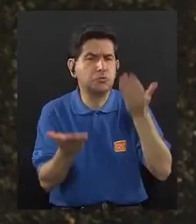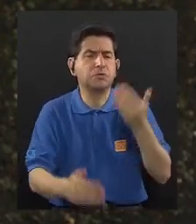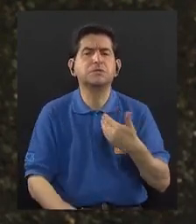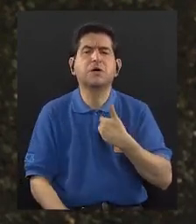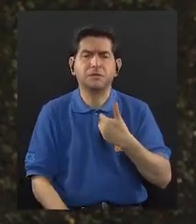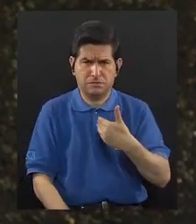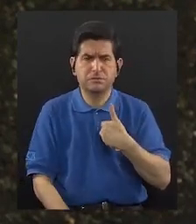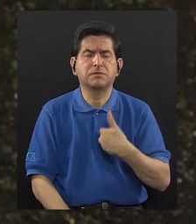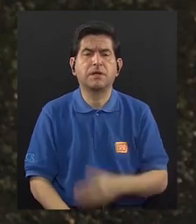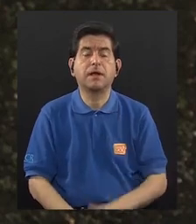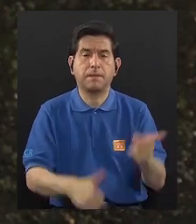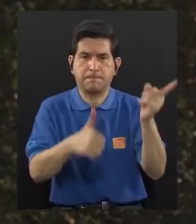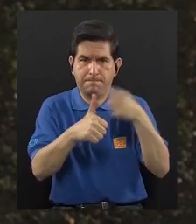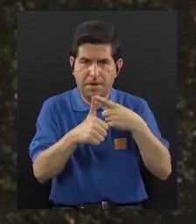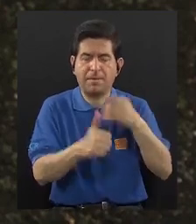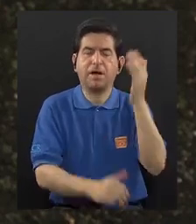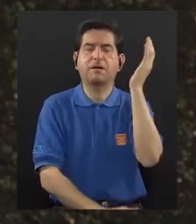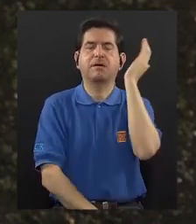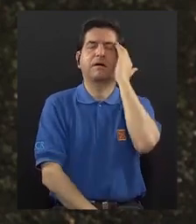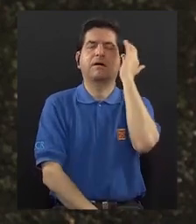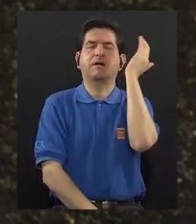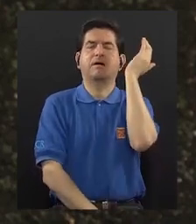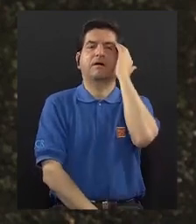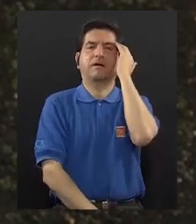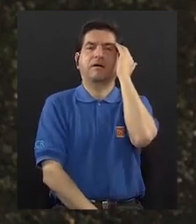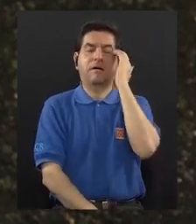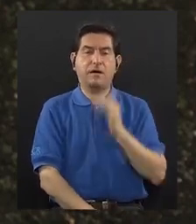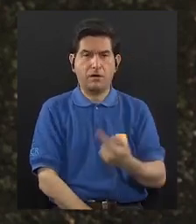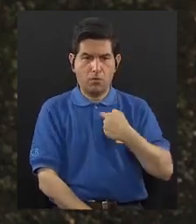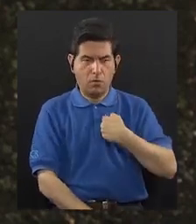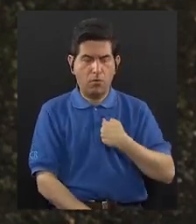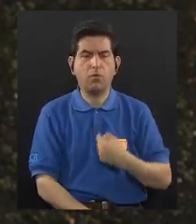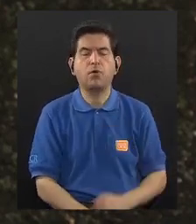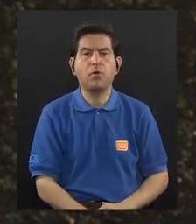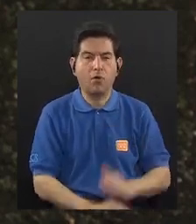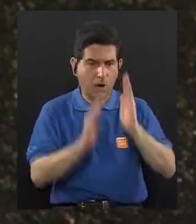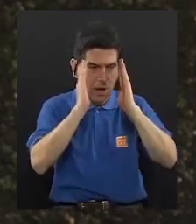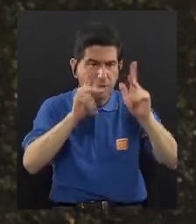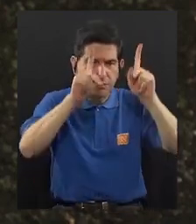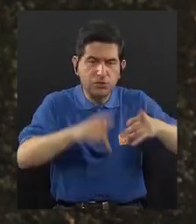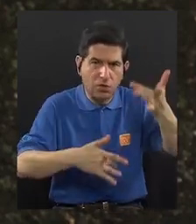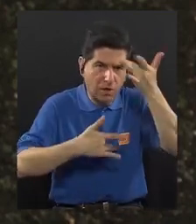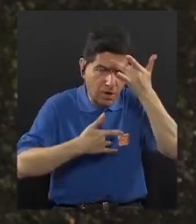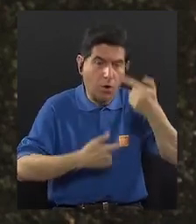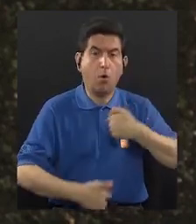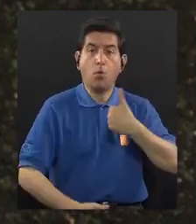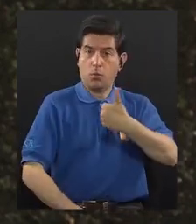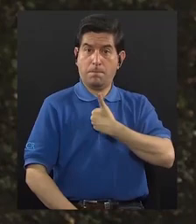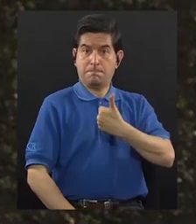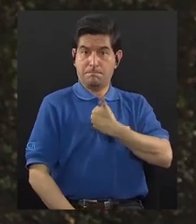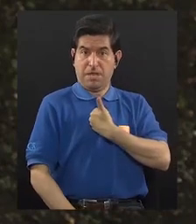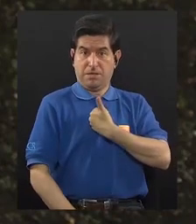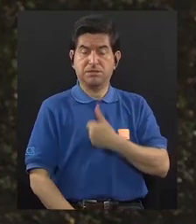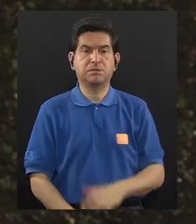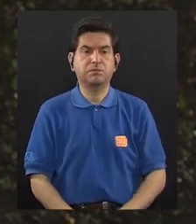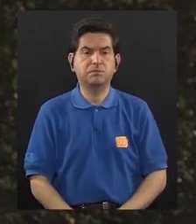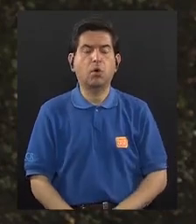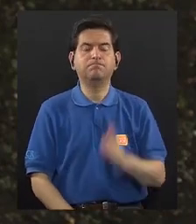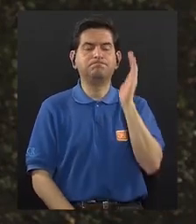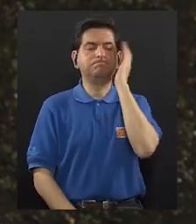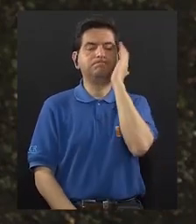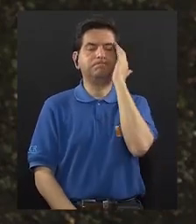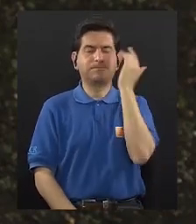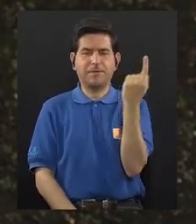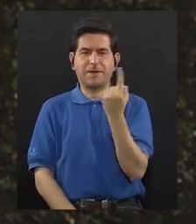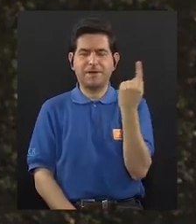tener número 1 la consciencia si se está cuidando a una persona enferma o uno mismo también si tener la conciencia